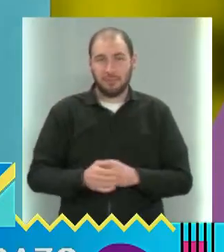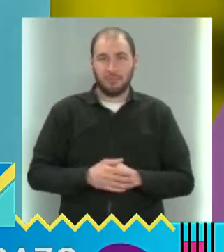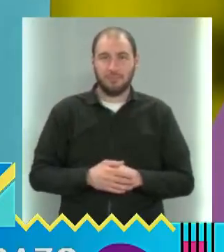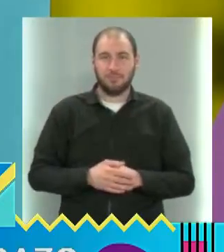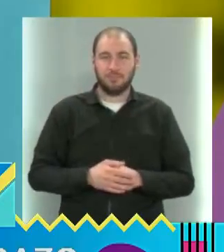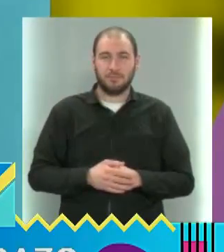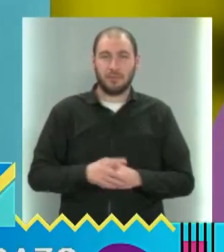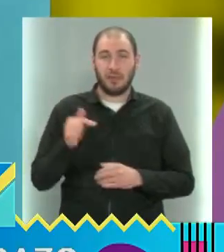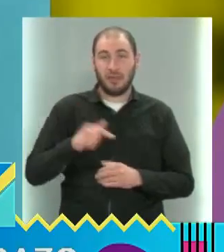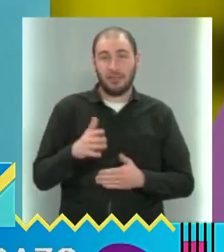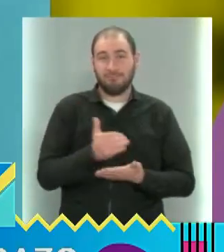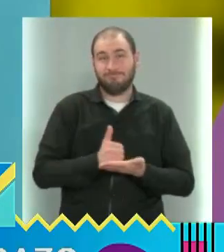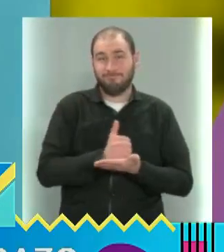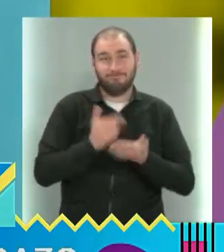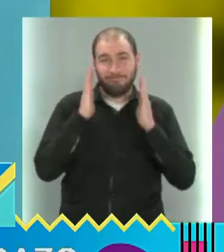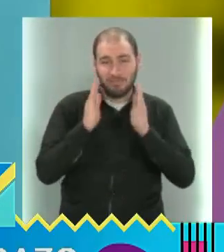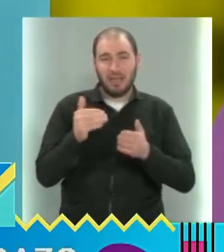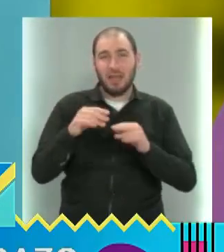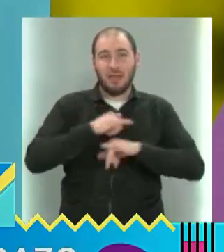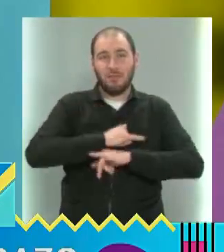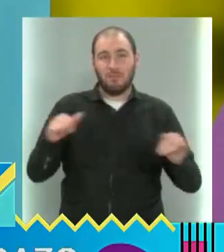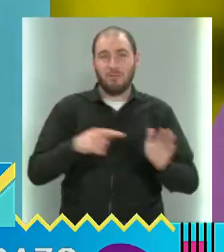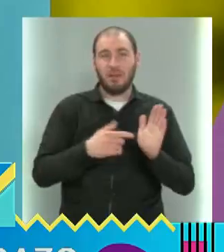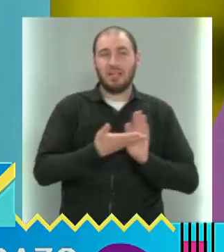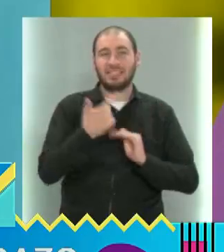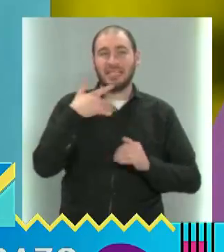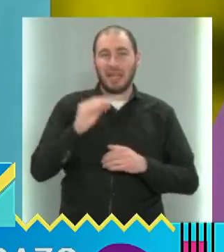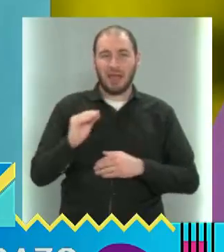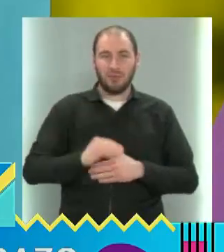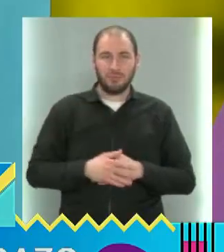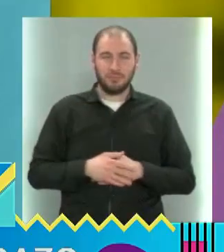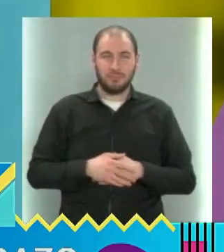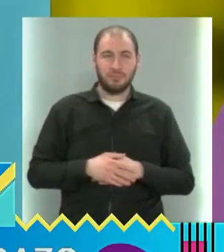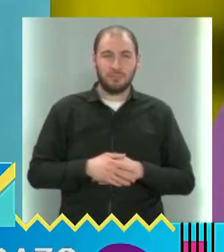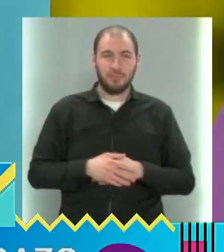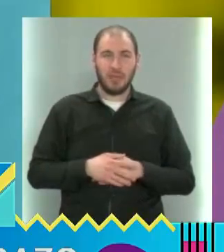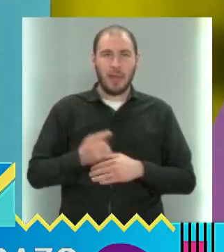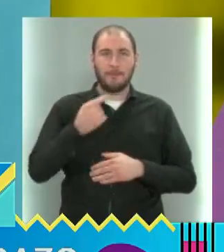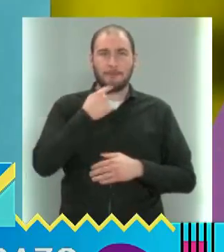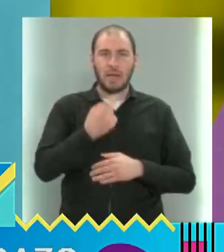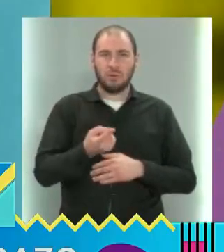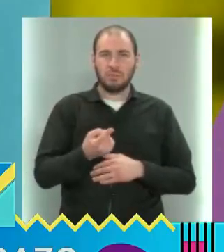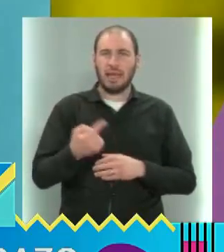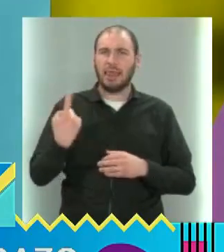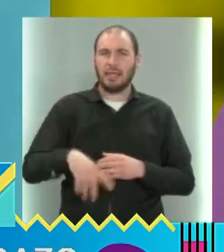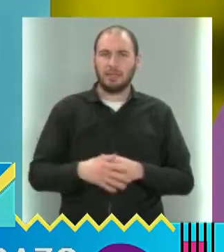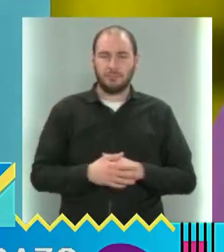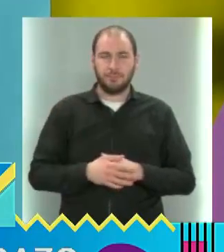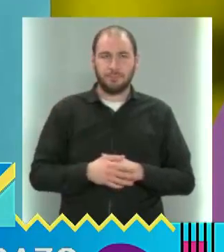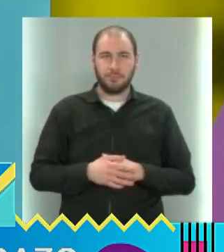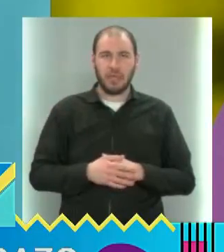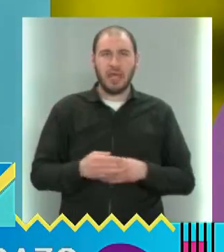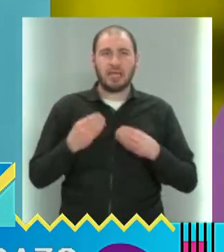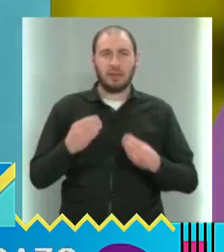modificándose también, así que hay que estar atento a la transmisión que se está haciendo desde el Senado. La pregunta tiene que ver ahora con, bueno,